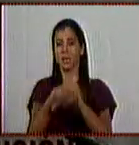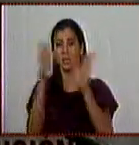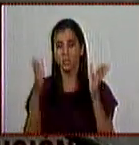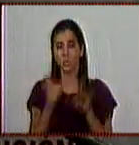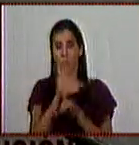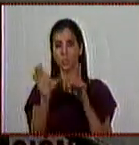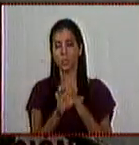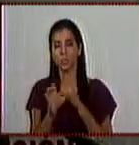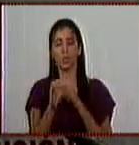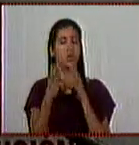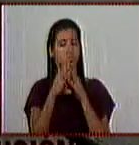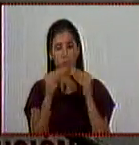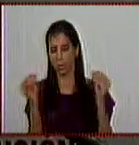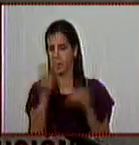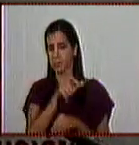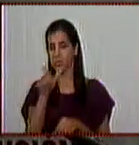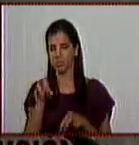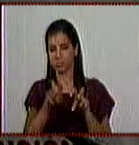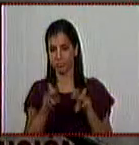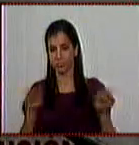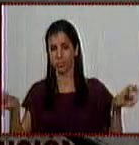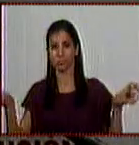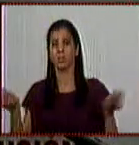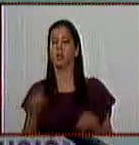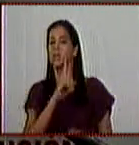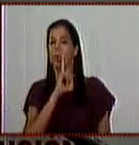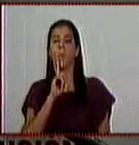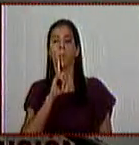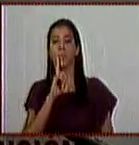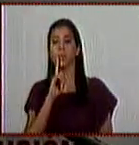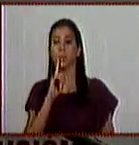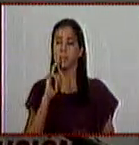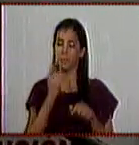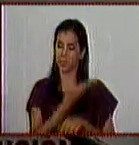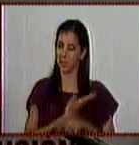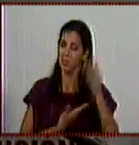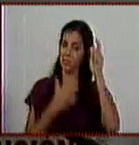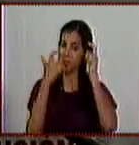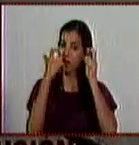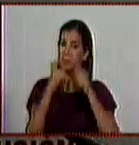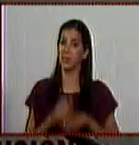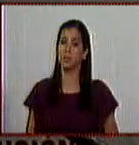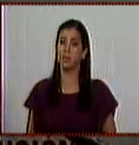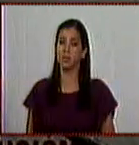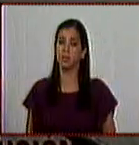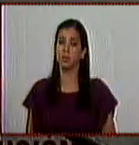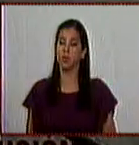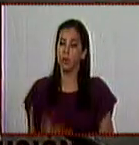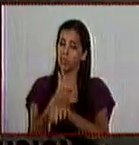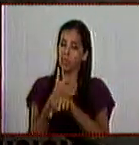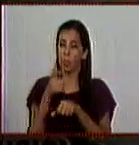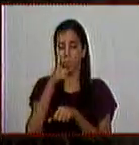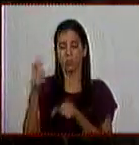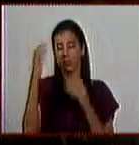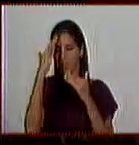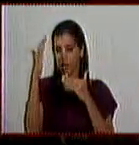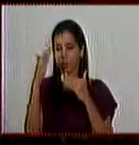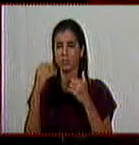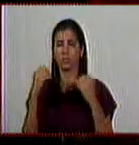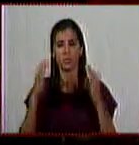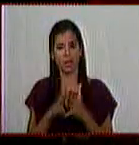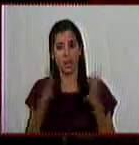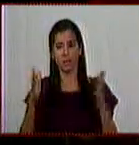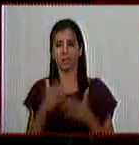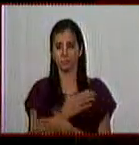a Carmen borquez y a todos todas compañeras En nombre del presidente Chávez y de todo nuestro gobierno y de nuestro pueblo un saludo fraterno y